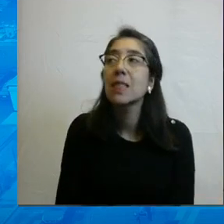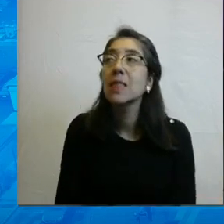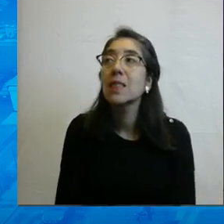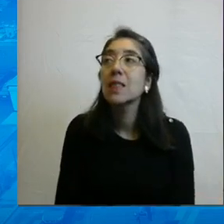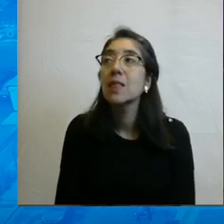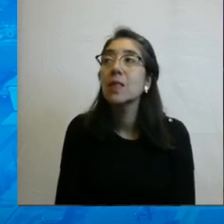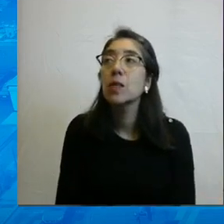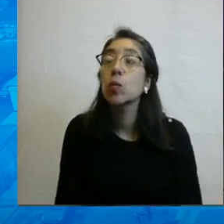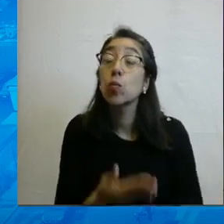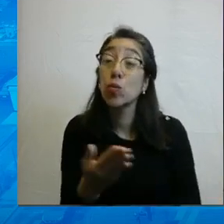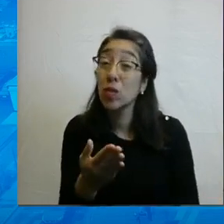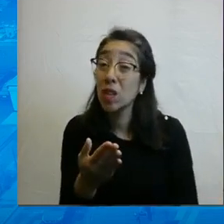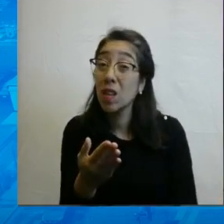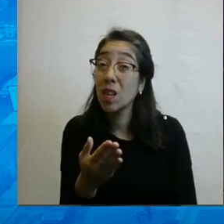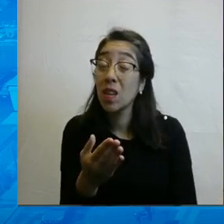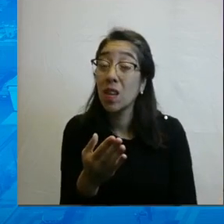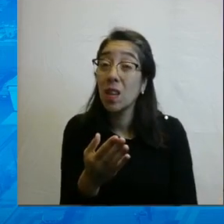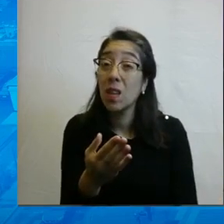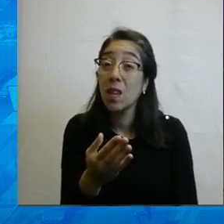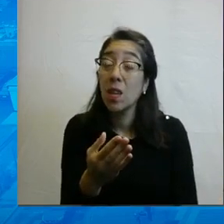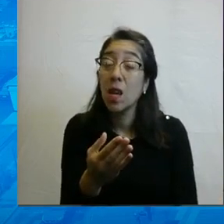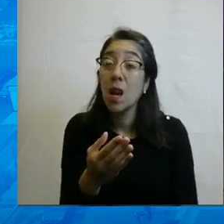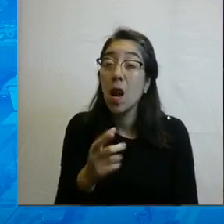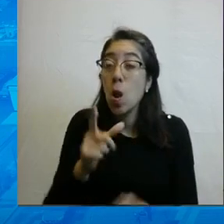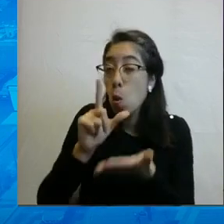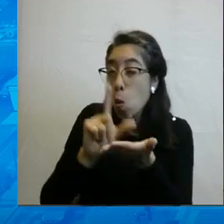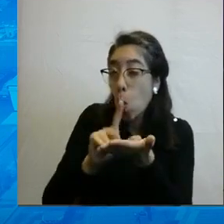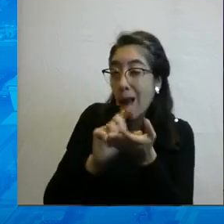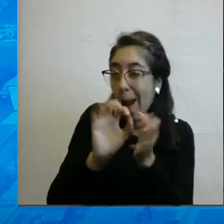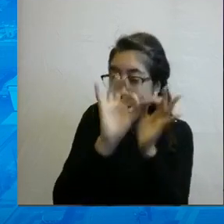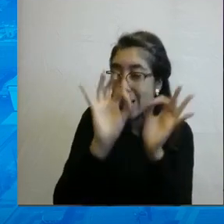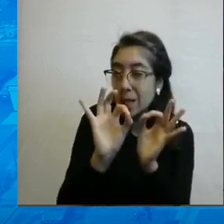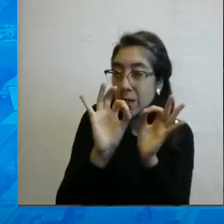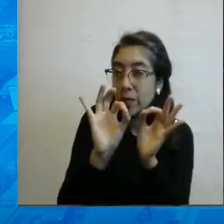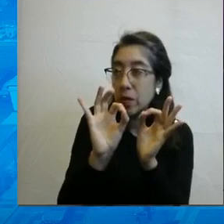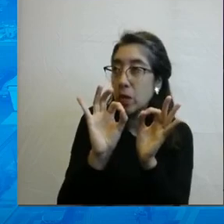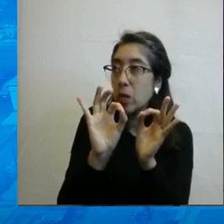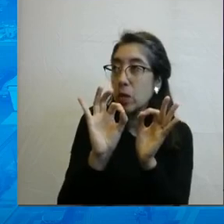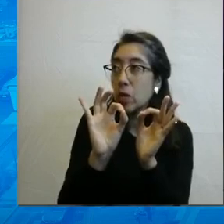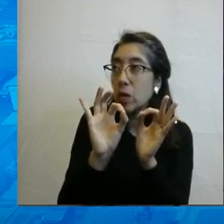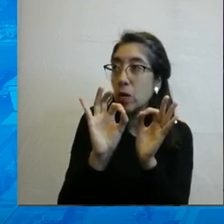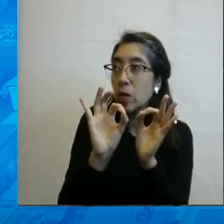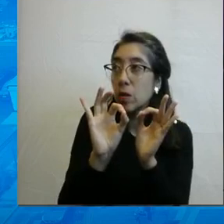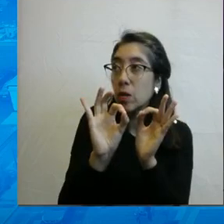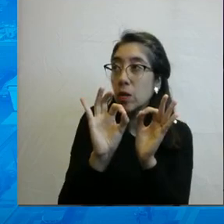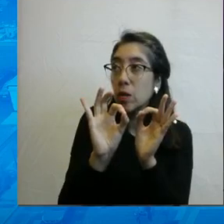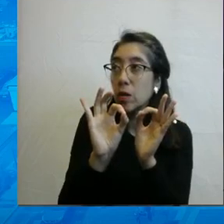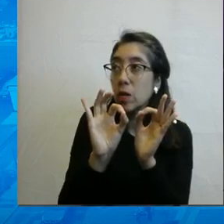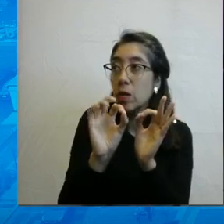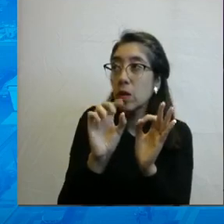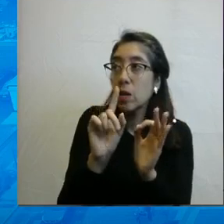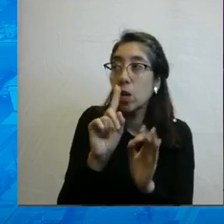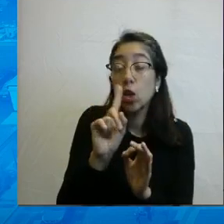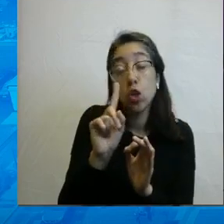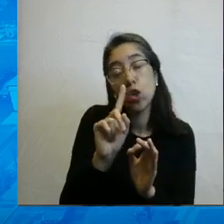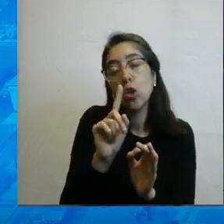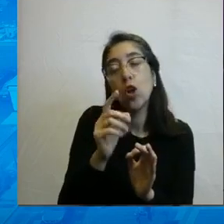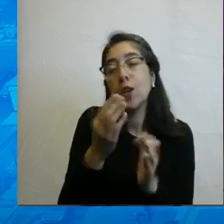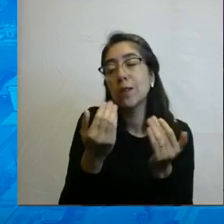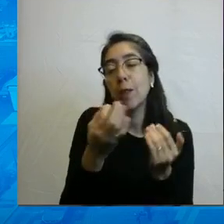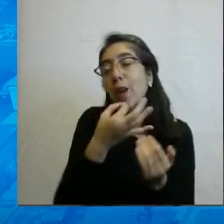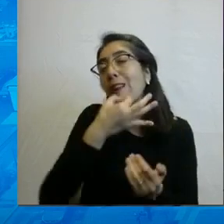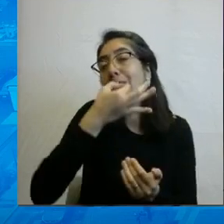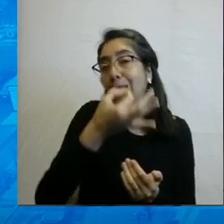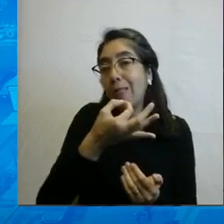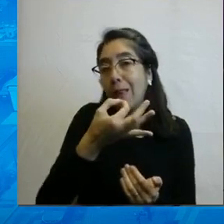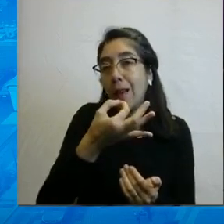¿Usted tiene los datos de ubicación de esa casa? Sí, rapidito sí, se la doy. Pero no es necesario que los diga, sí, no